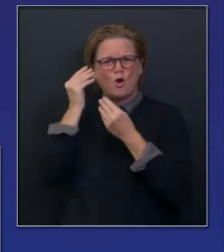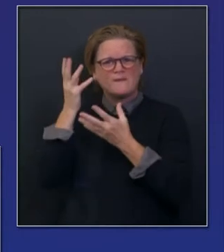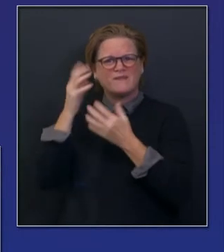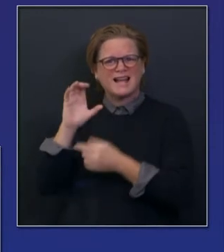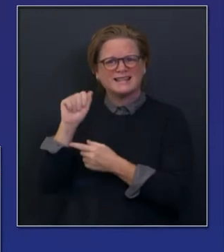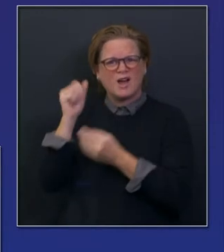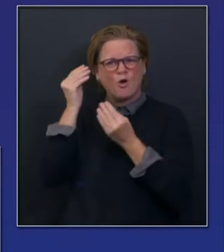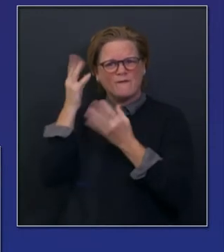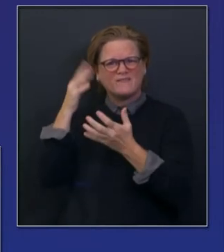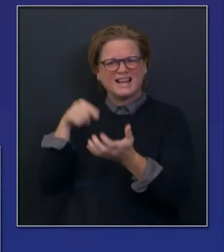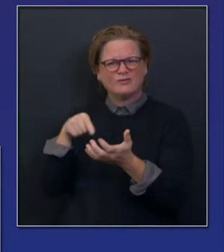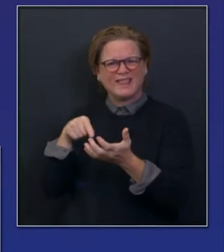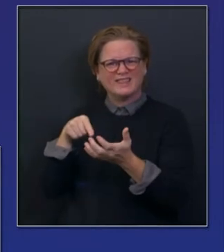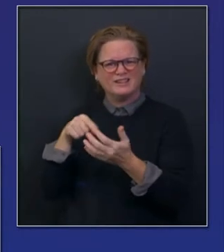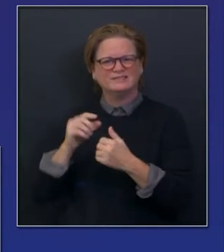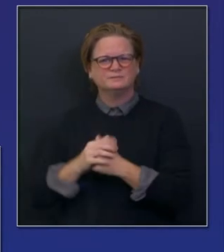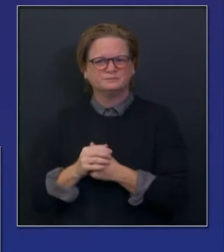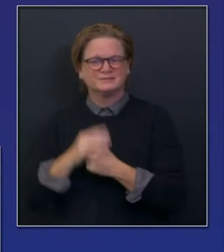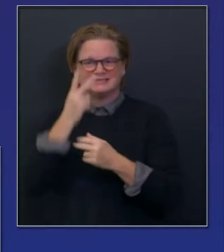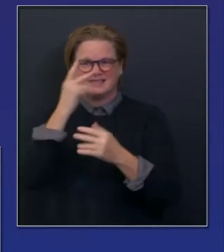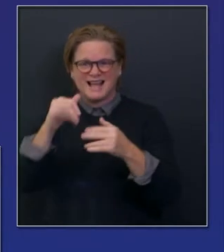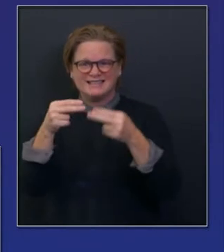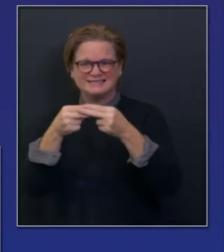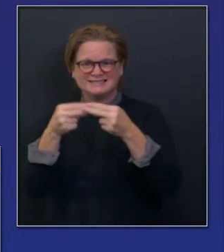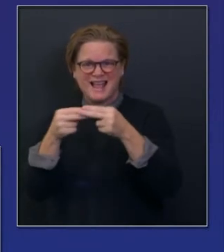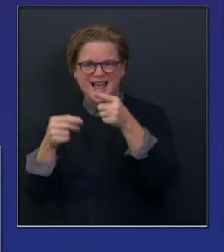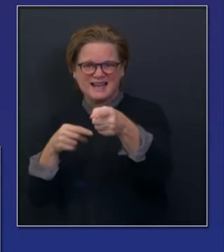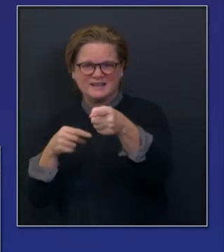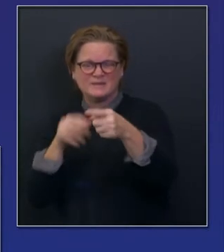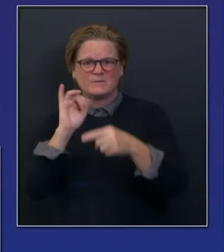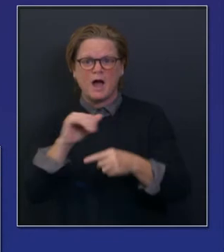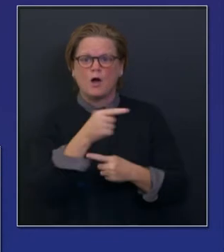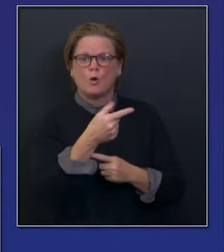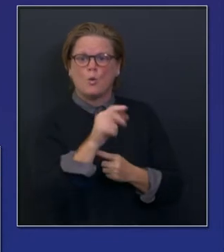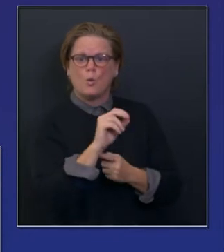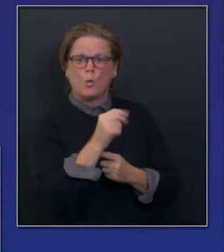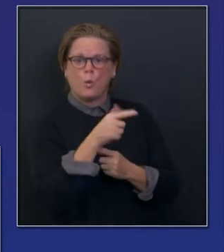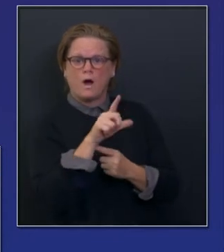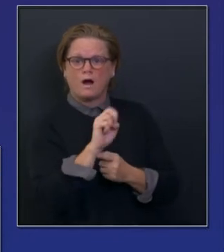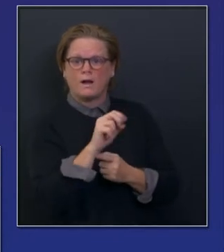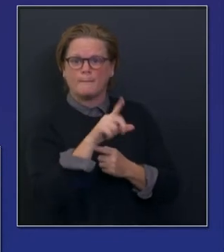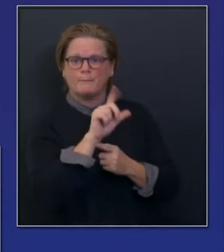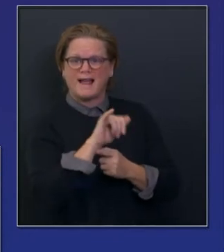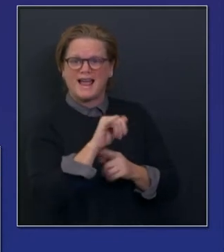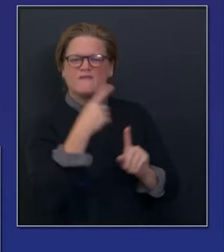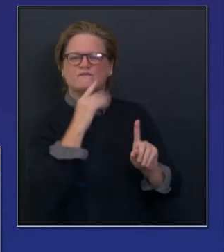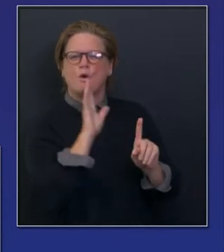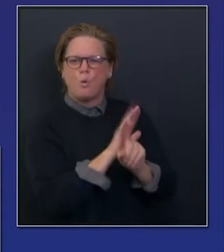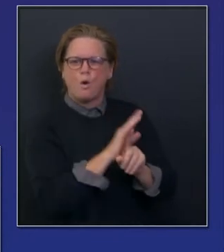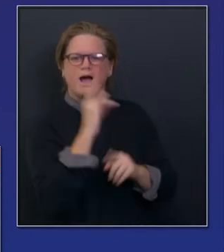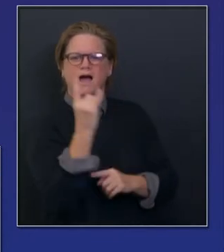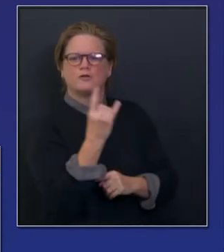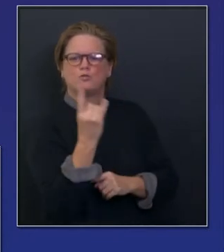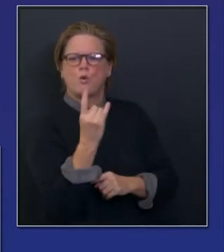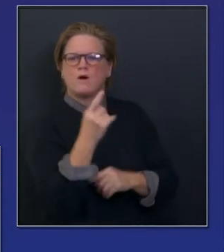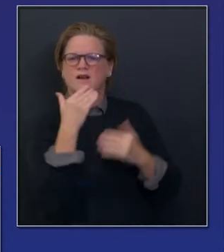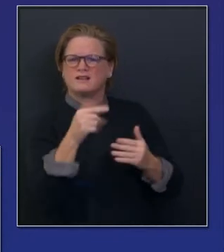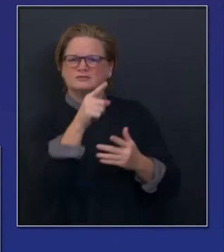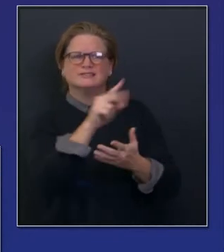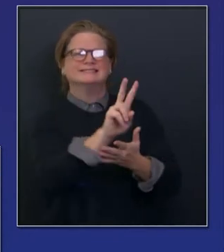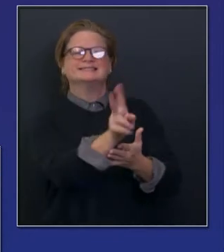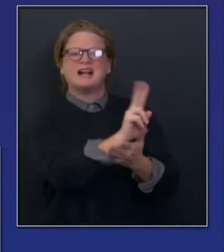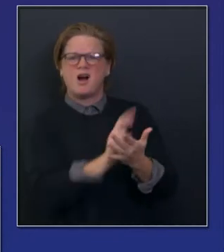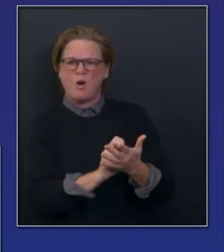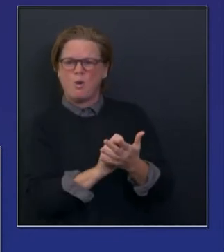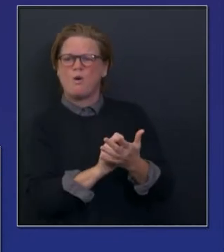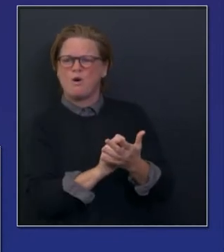tiene que hacer y ya lo tiene prendido. En su Android, si tiene Google, ahí puede bajar la aplicación y